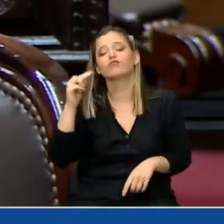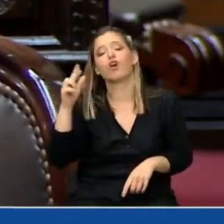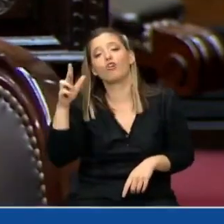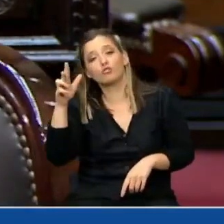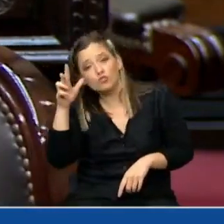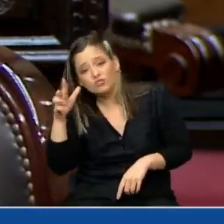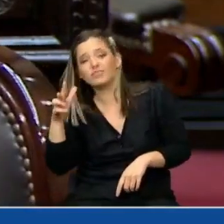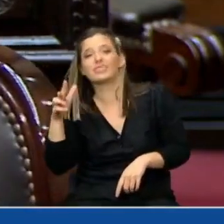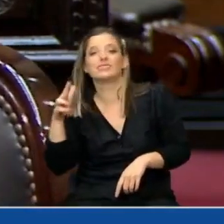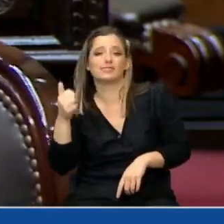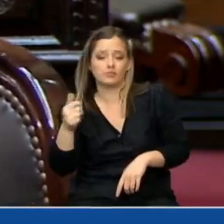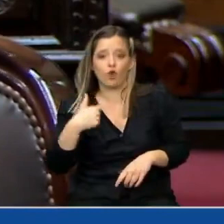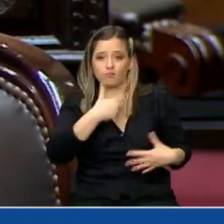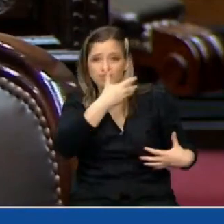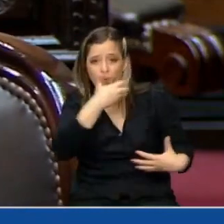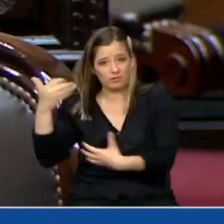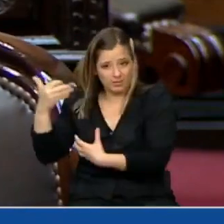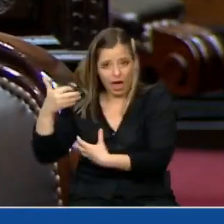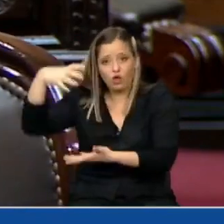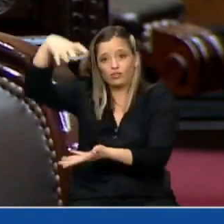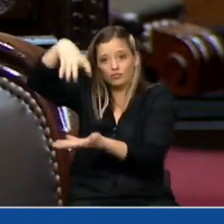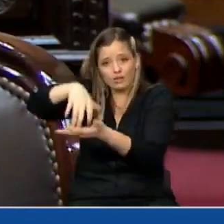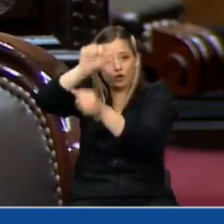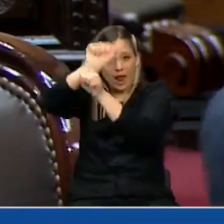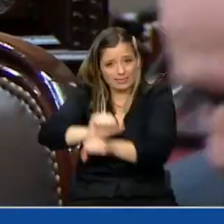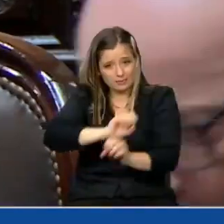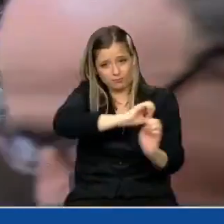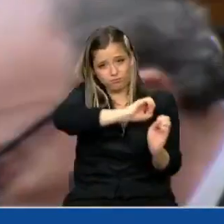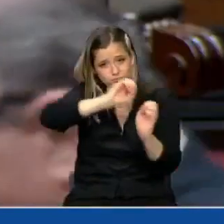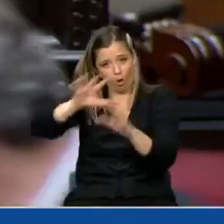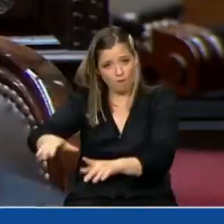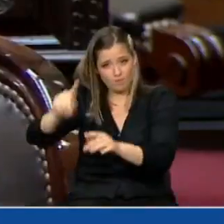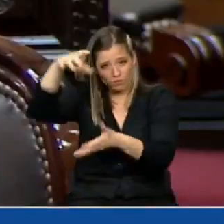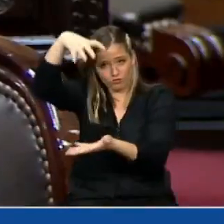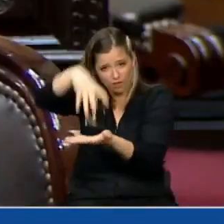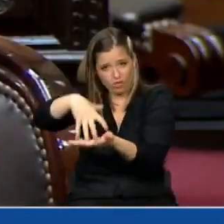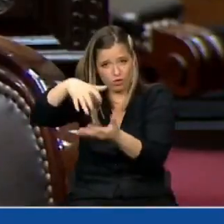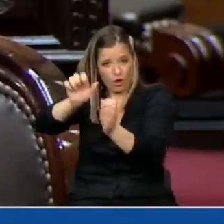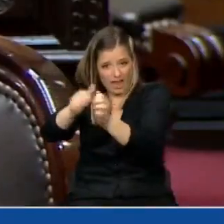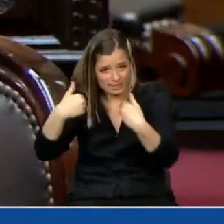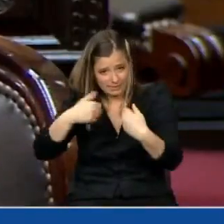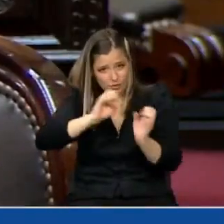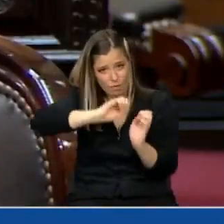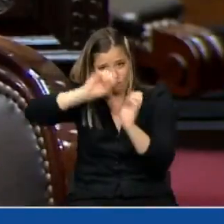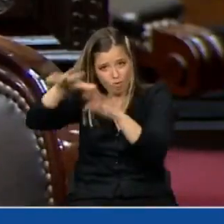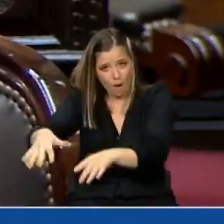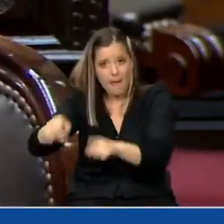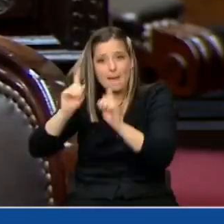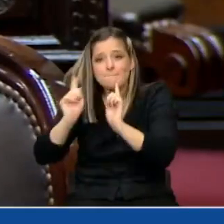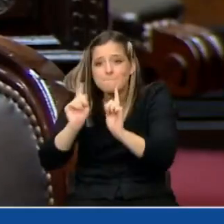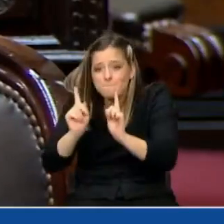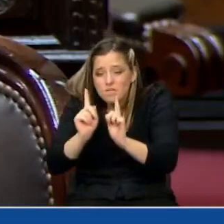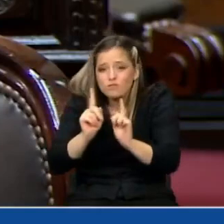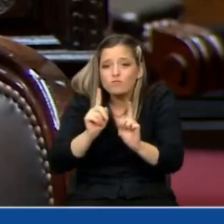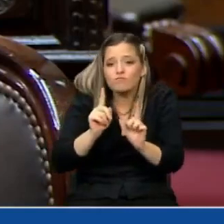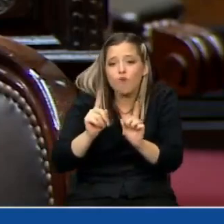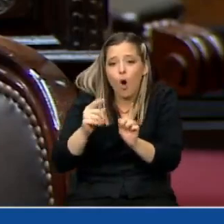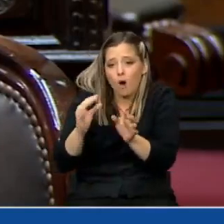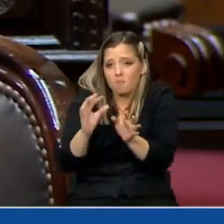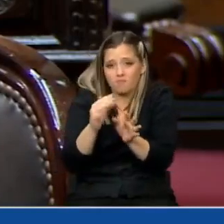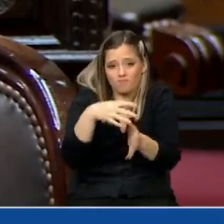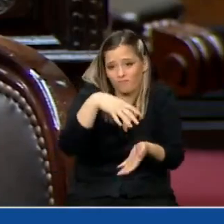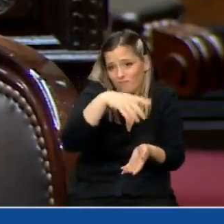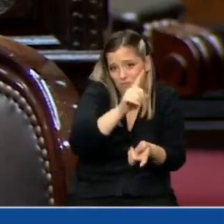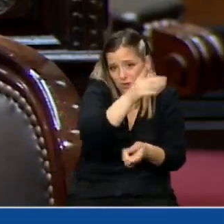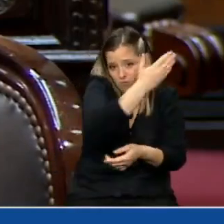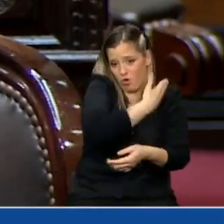Fui llevado a un centro clandestino a escasos metros de la sede del gobernador